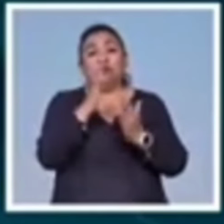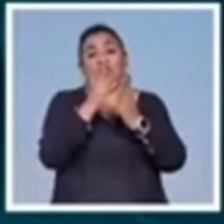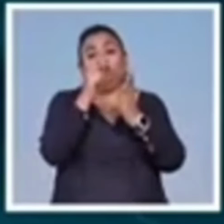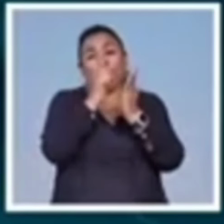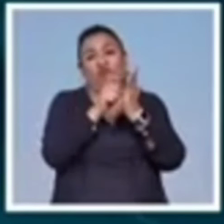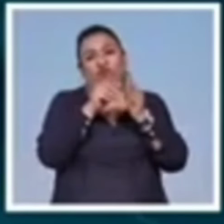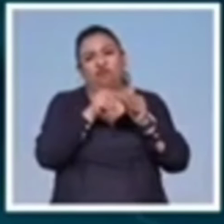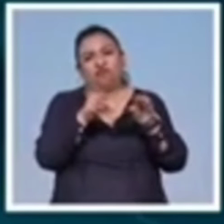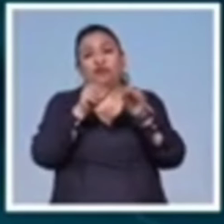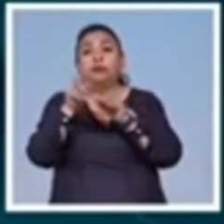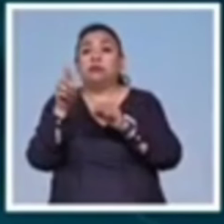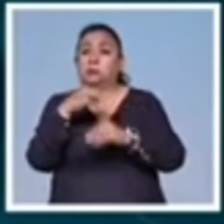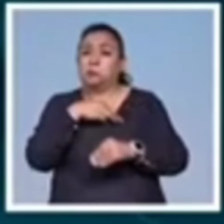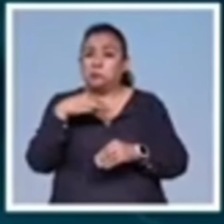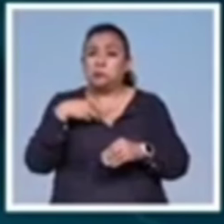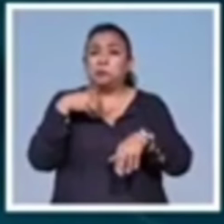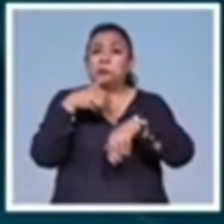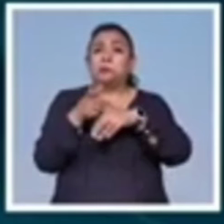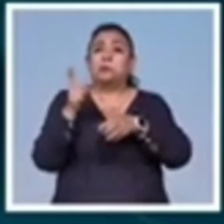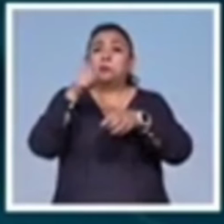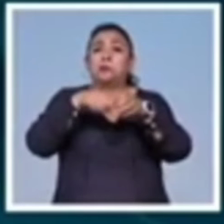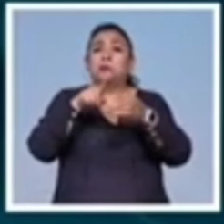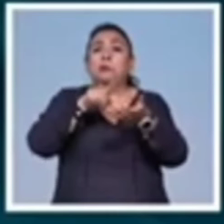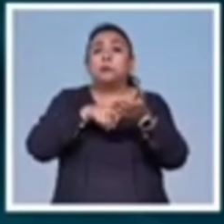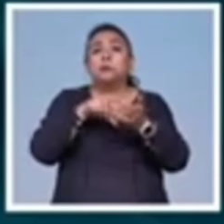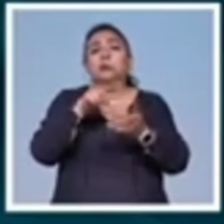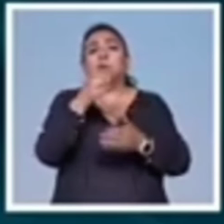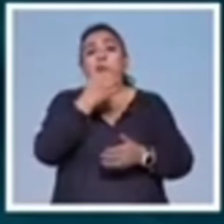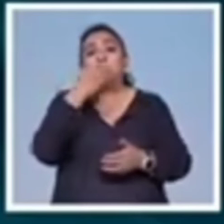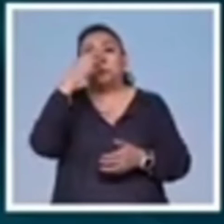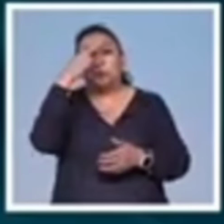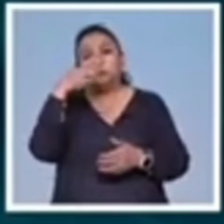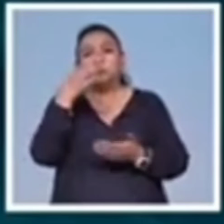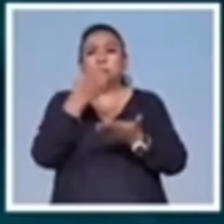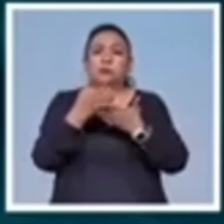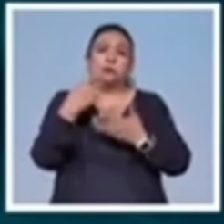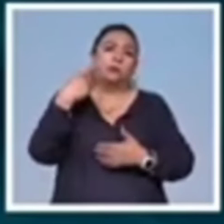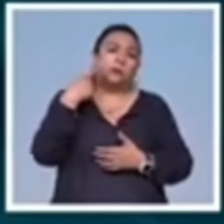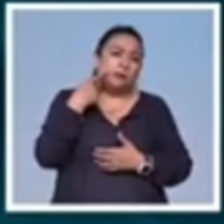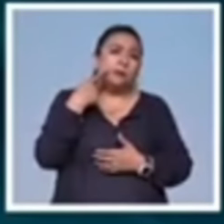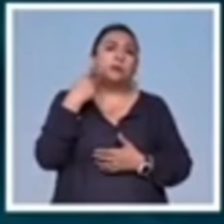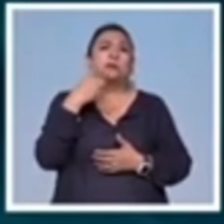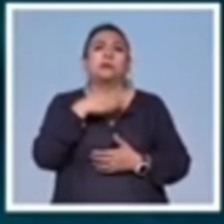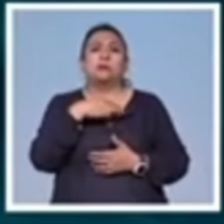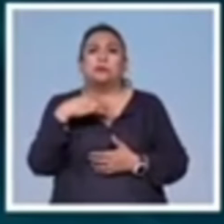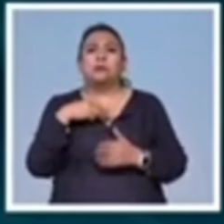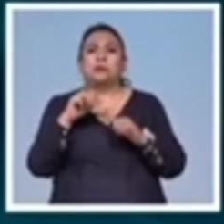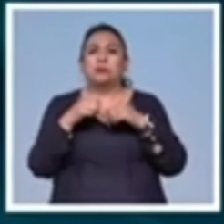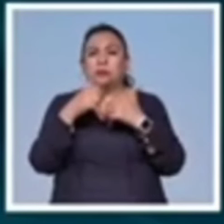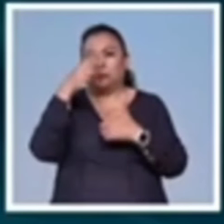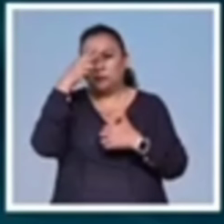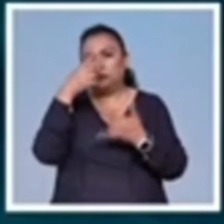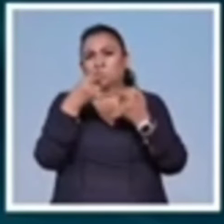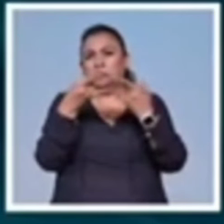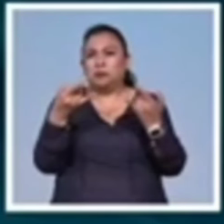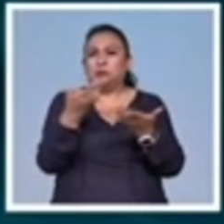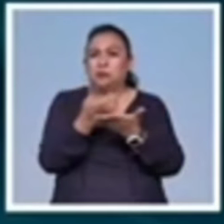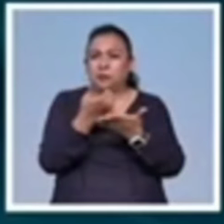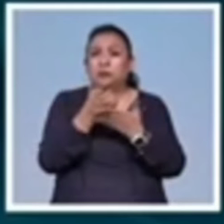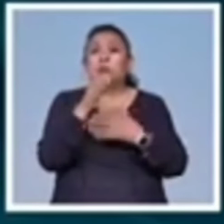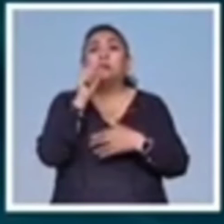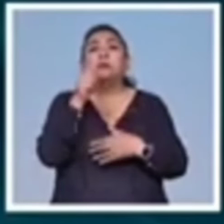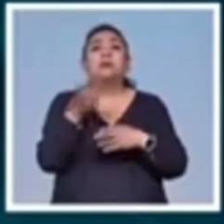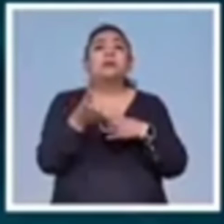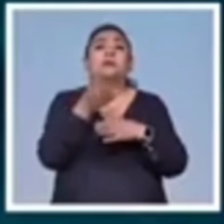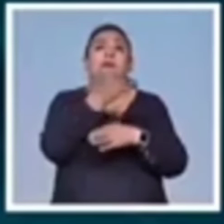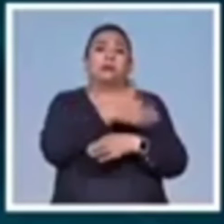publicado varios libros y es miembro de número de la Academia Mexicana de Economía Política, miembro de la Asociación Mexicana de Historia Económica y de